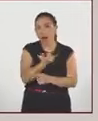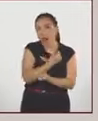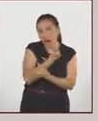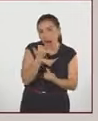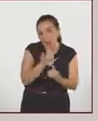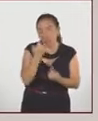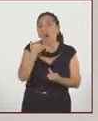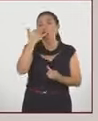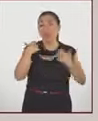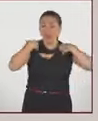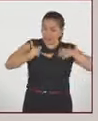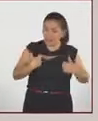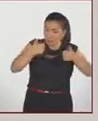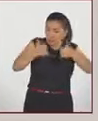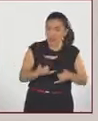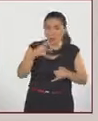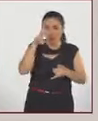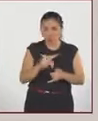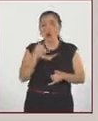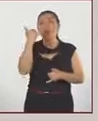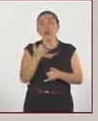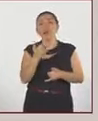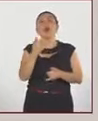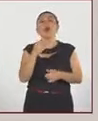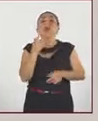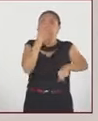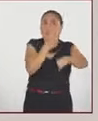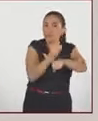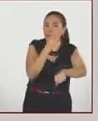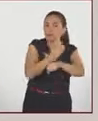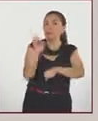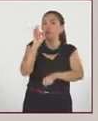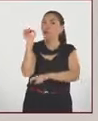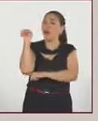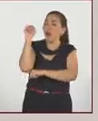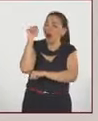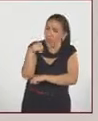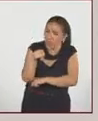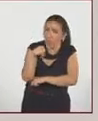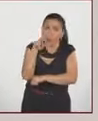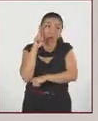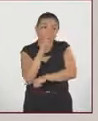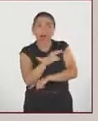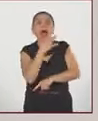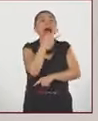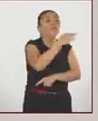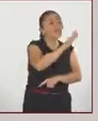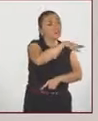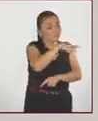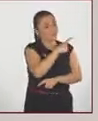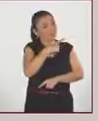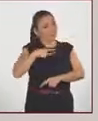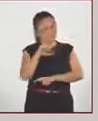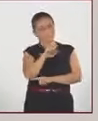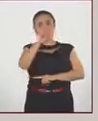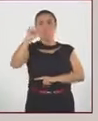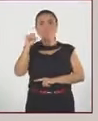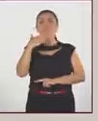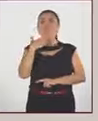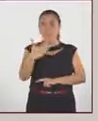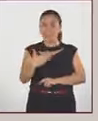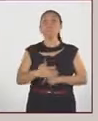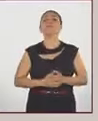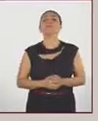mochilas pesadas y corregir las posturas en caso de que el docente se percate de ello, ¿no? Claro, claro. Perfecto.